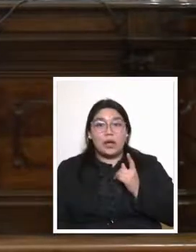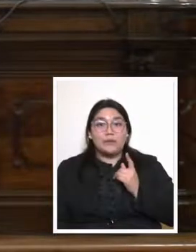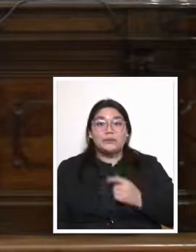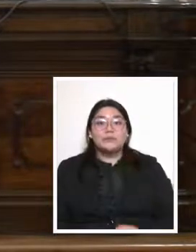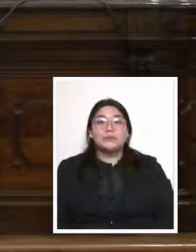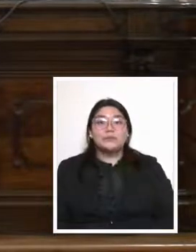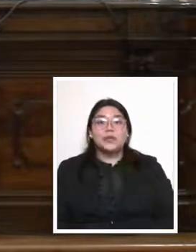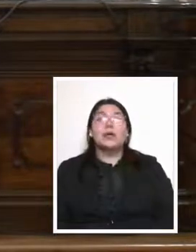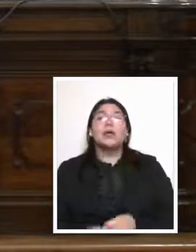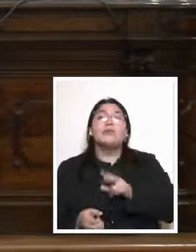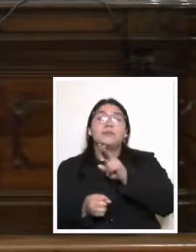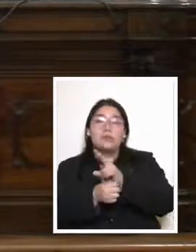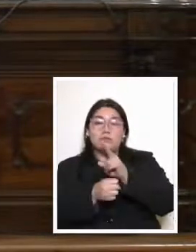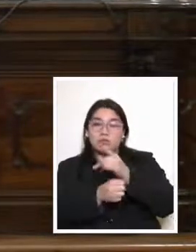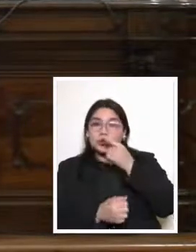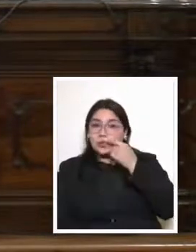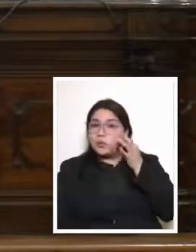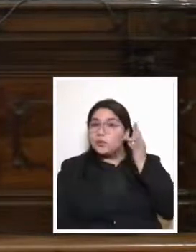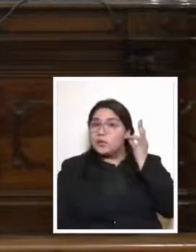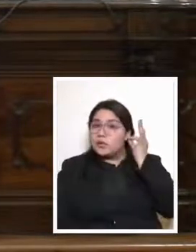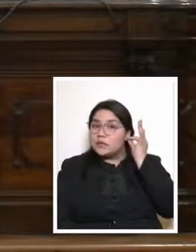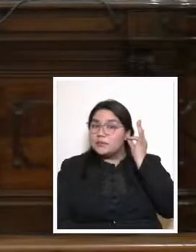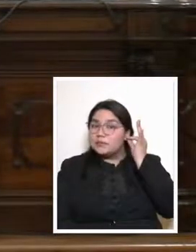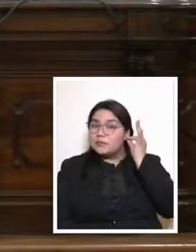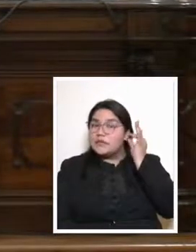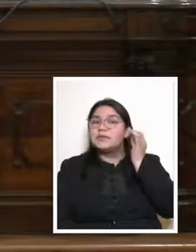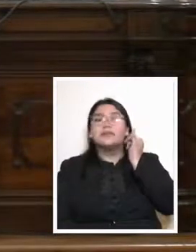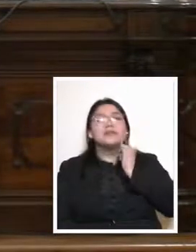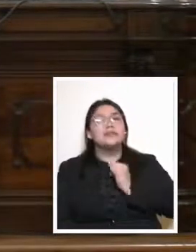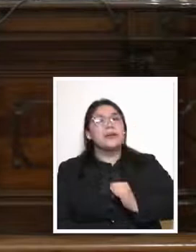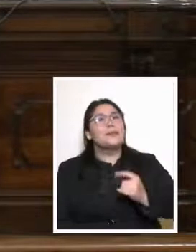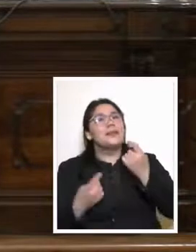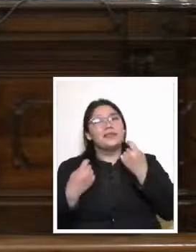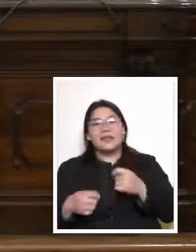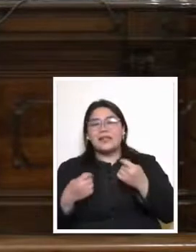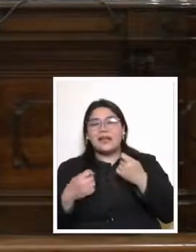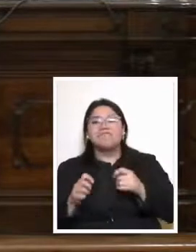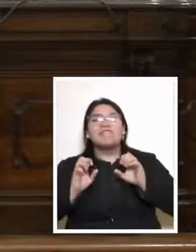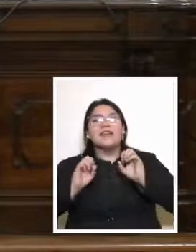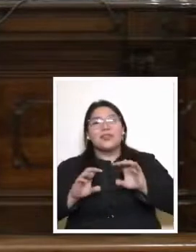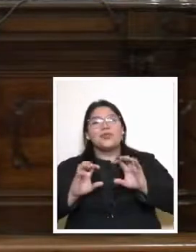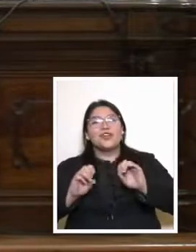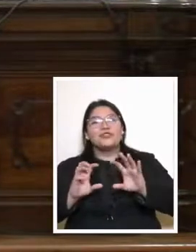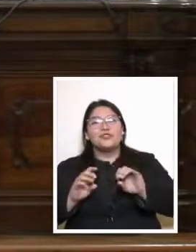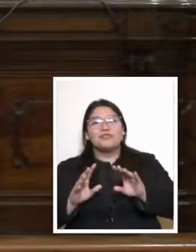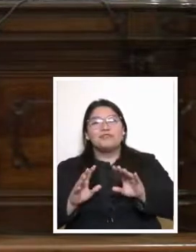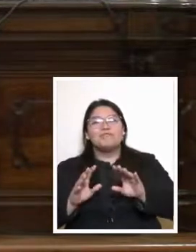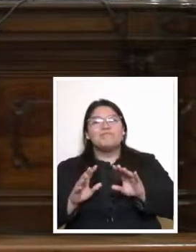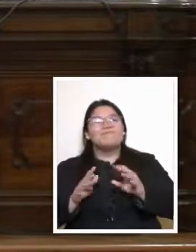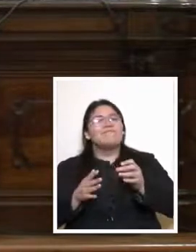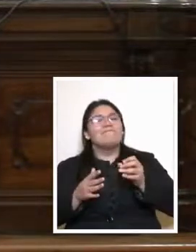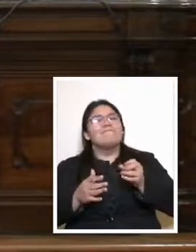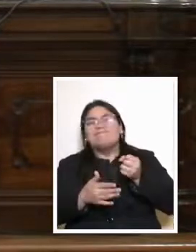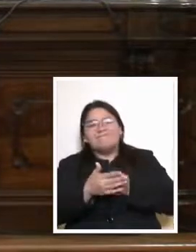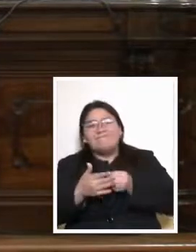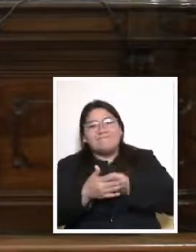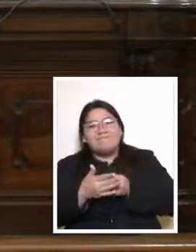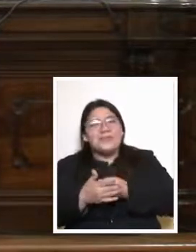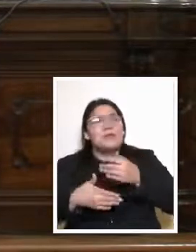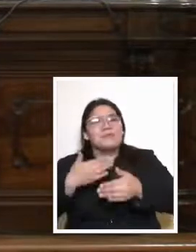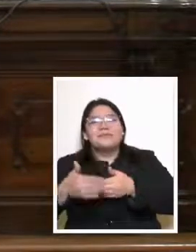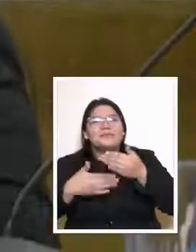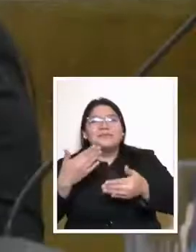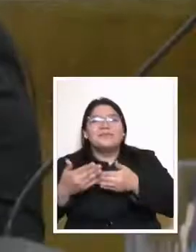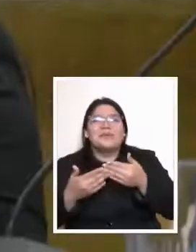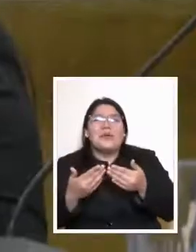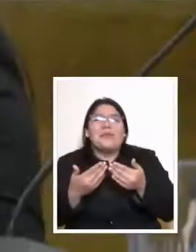que hacemos los profesores y profesoras por tratar siempre de sacar adelante la educación como sea, con los recursos que tenemos. El